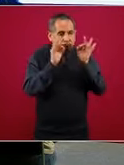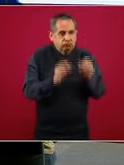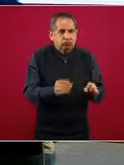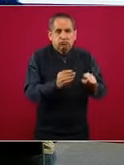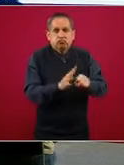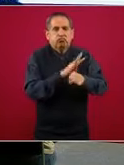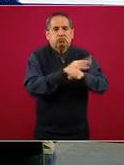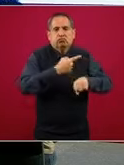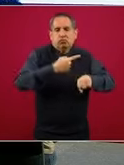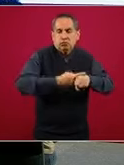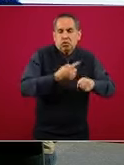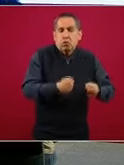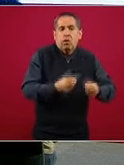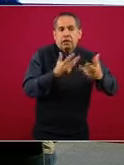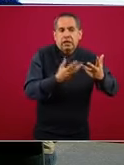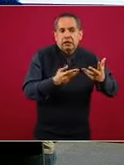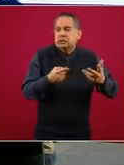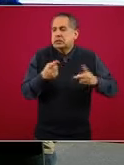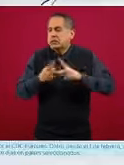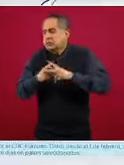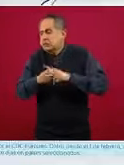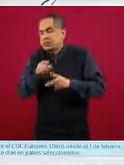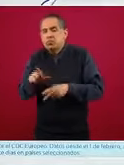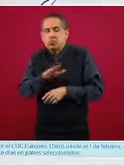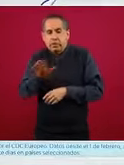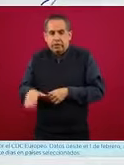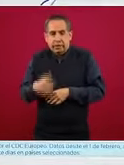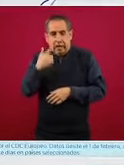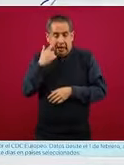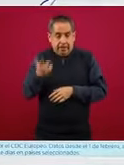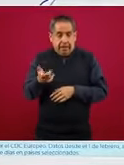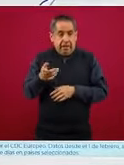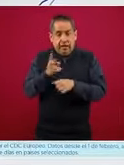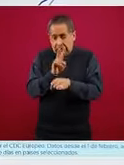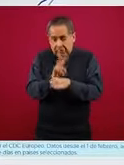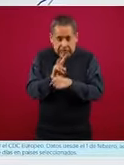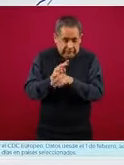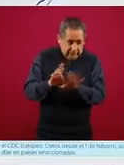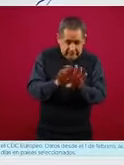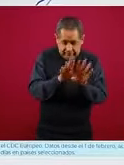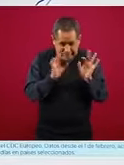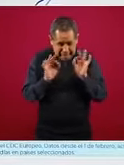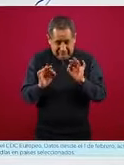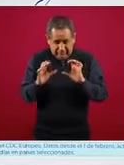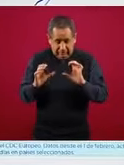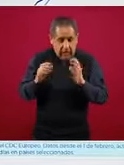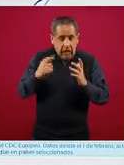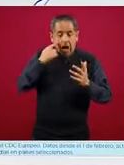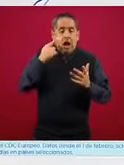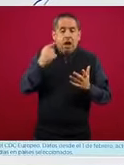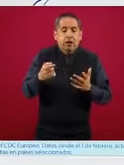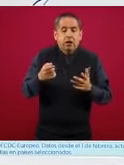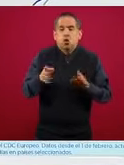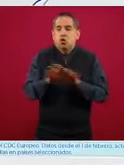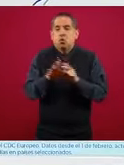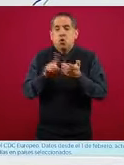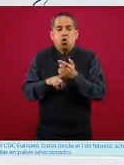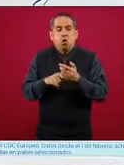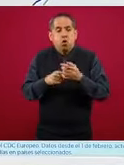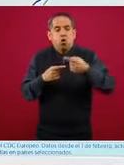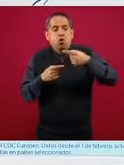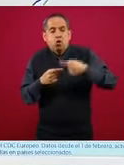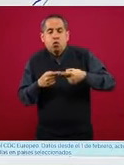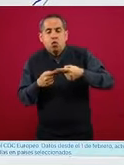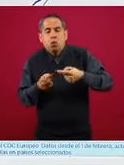confirmadas con el virus y obviamente en México, que tiene una vigilancia epidemiológica estructurada, tenemos un